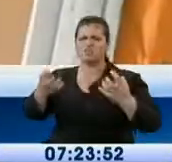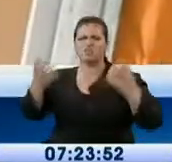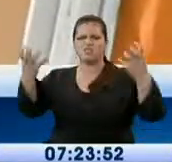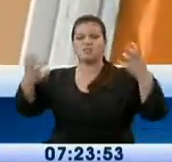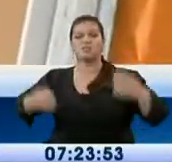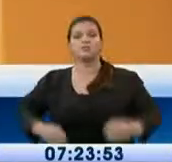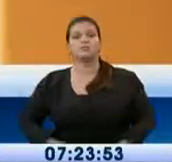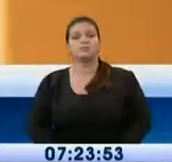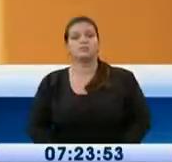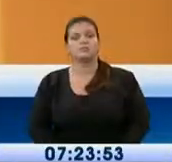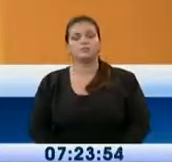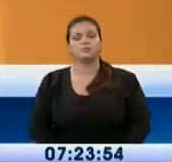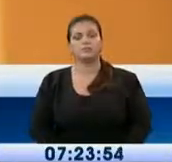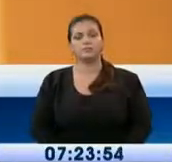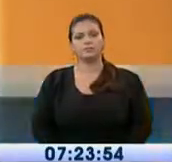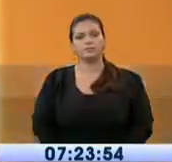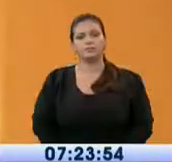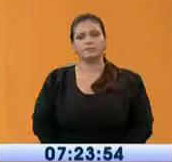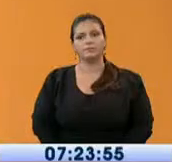Informó José Morales.